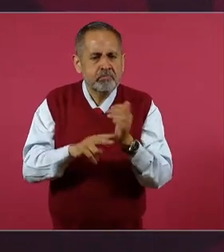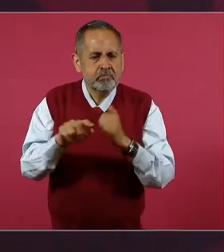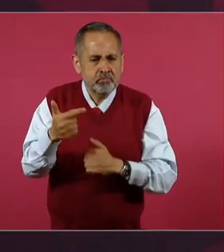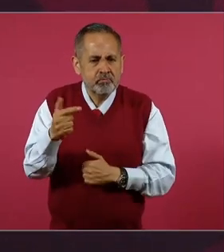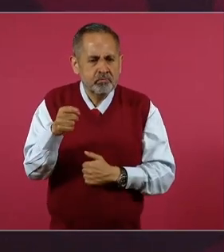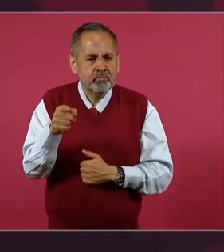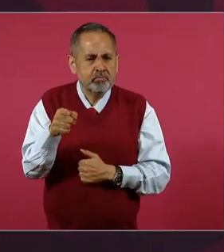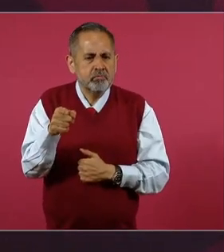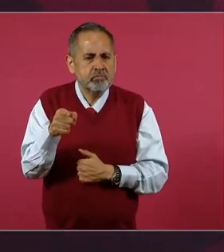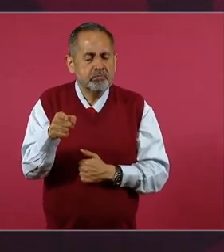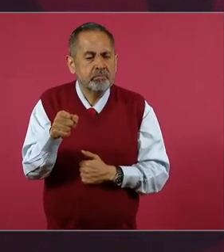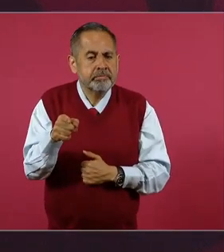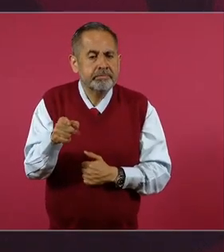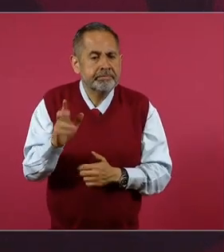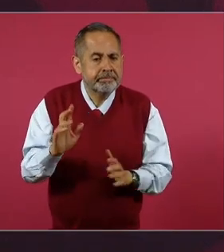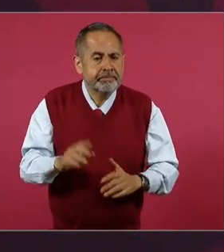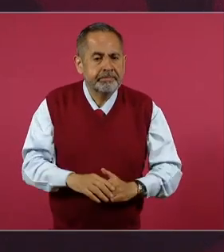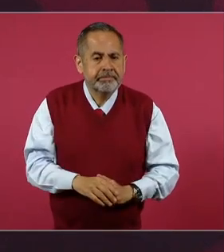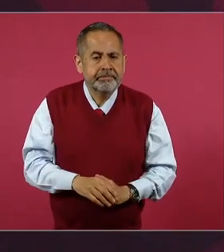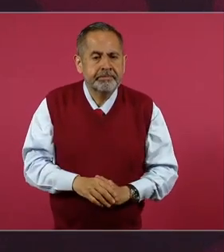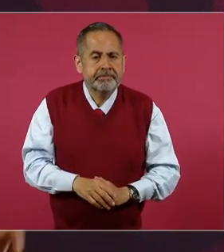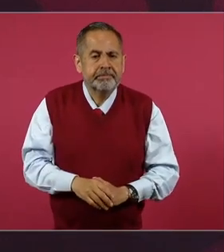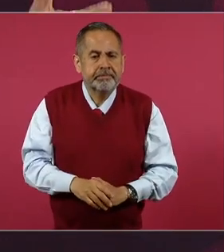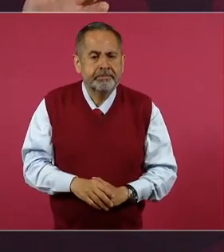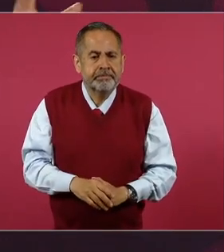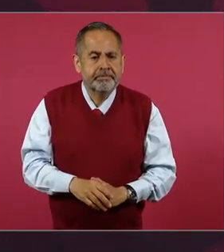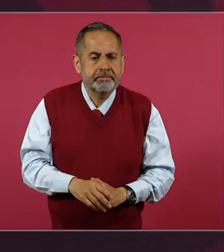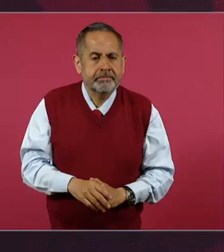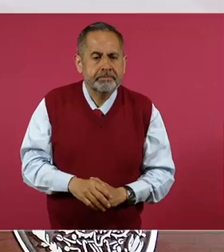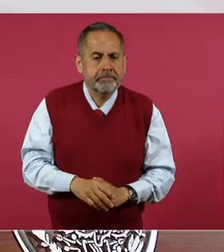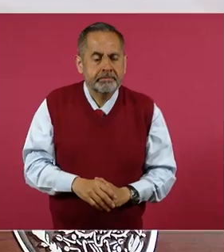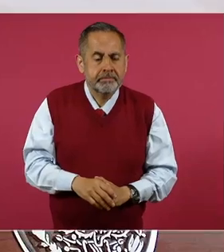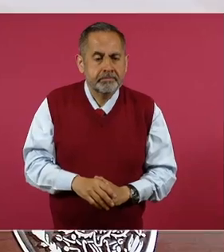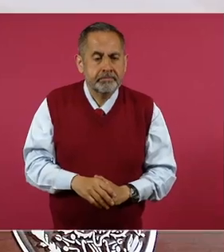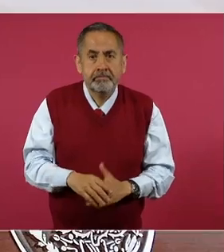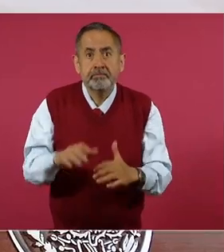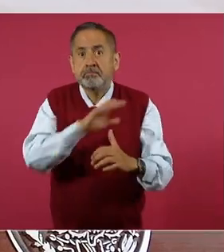en el 2012. Pues salimos